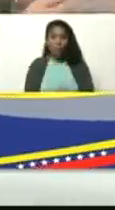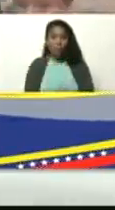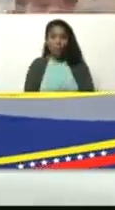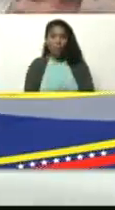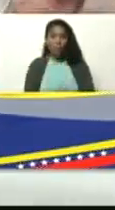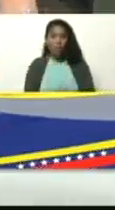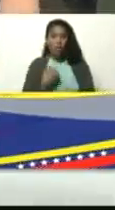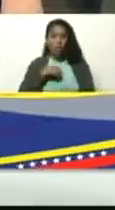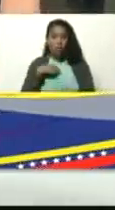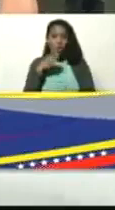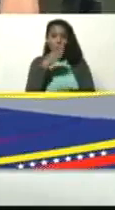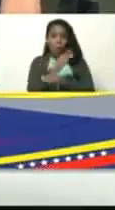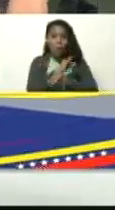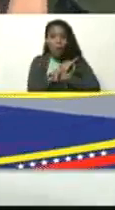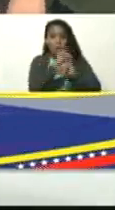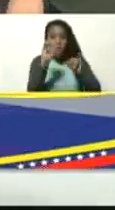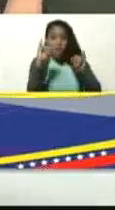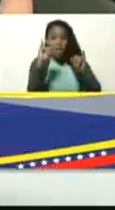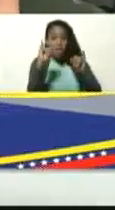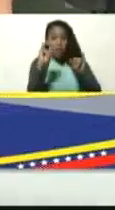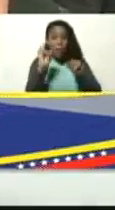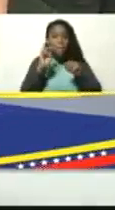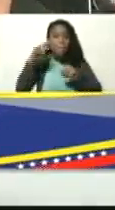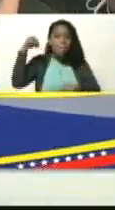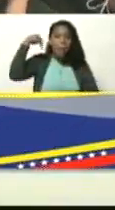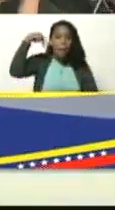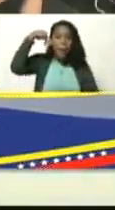estábamos terminando el recorrido a pie